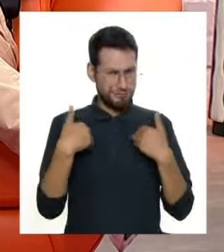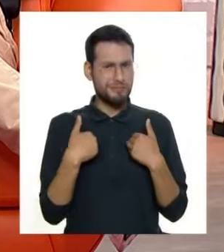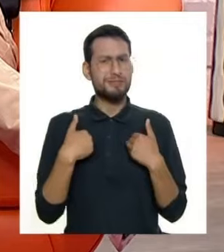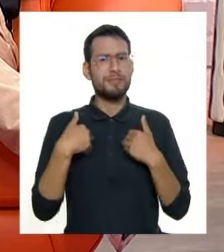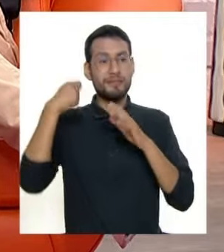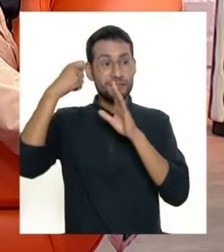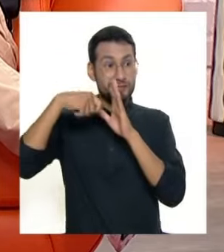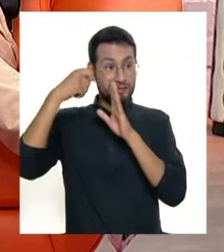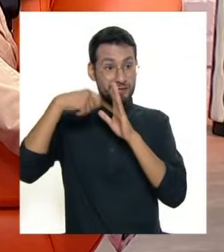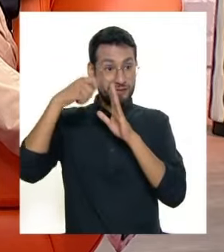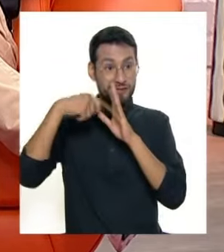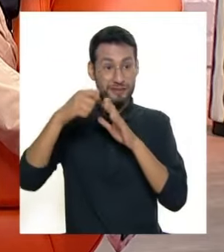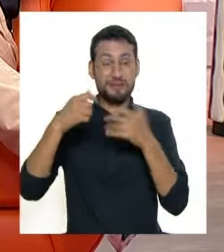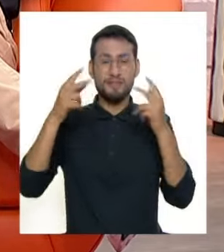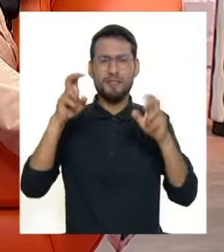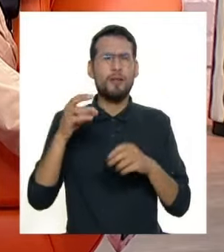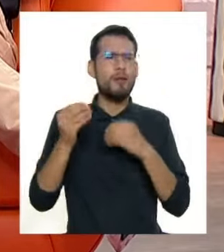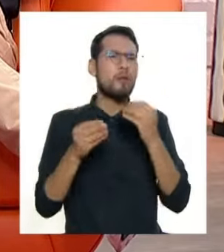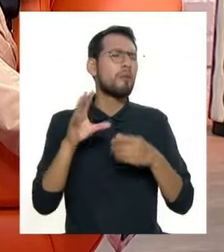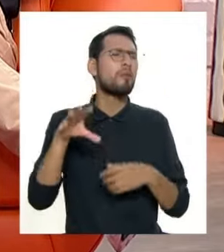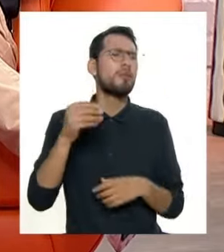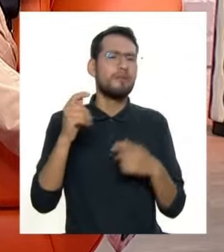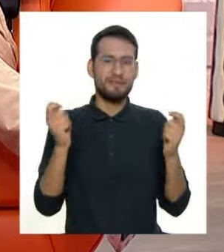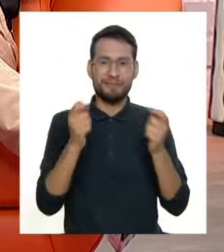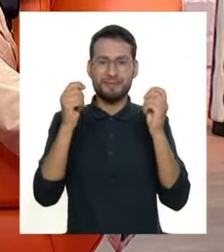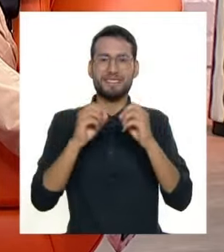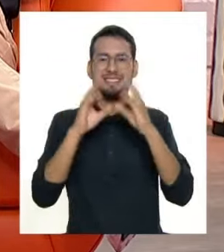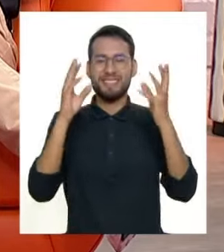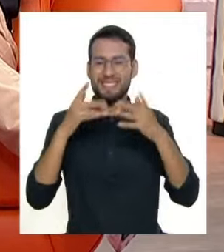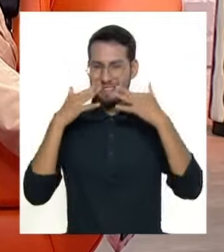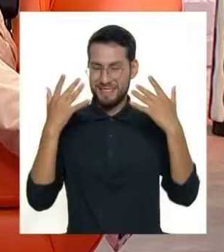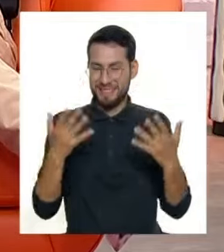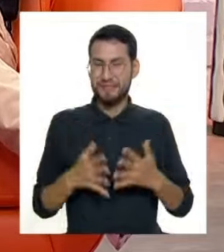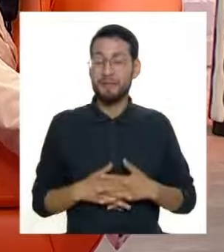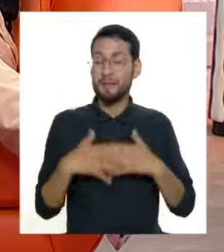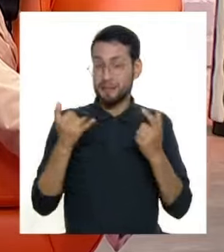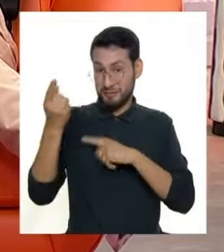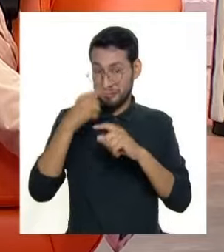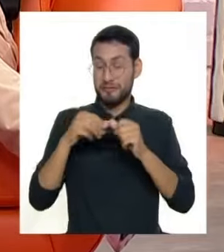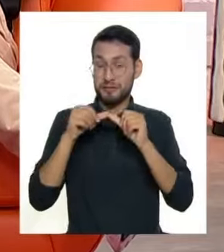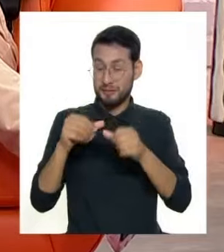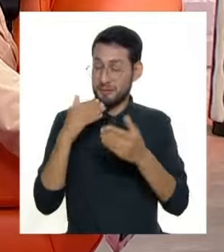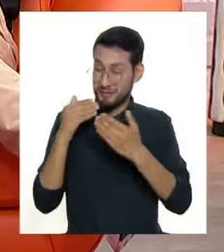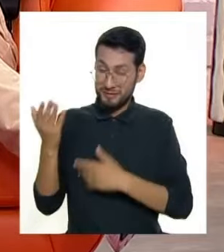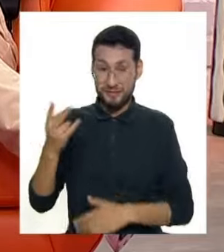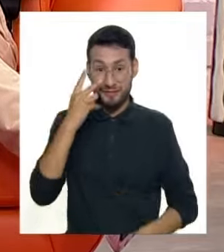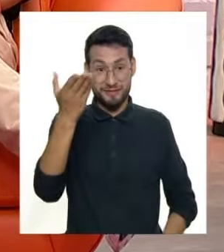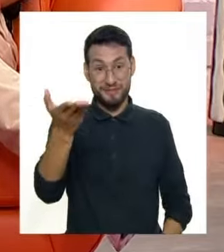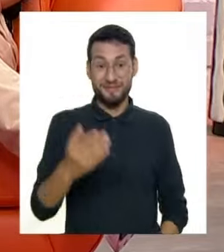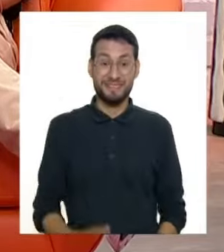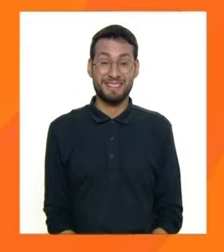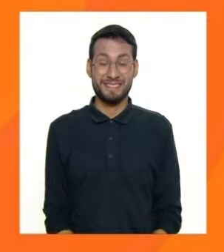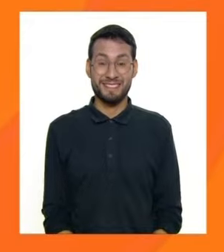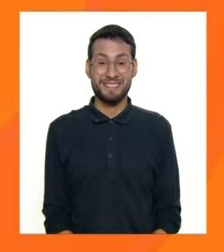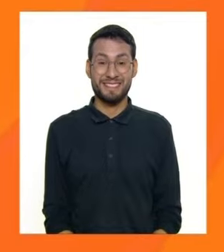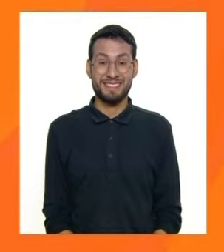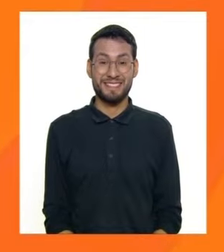tenemos un videíto sobre por qué se celebra el Día de la Felicidad y regresamos para seguir conversando. Así que vamos a ver. Y eso me